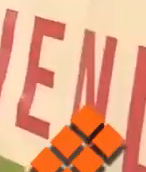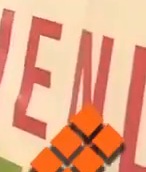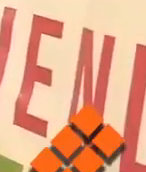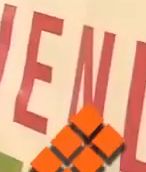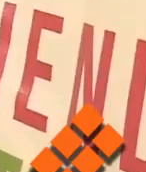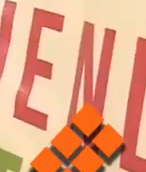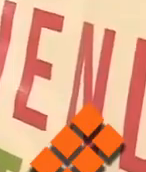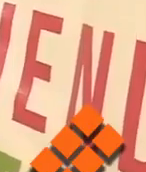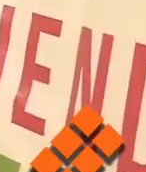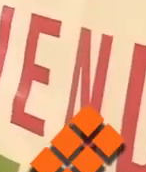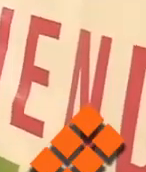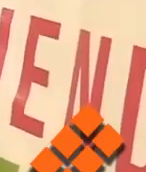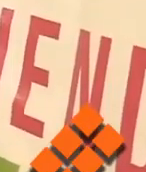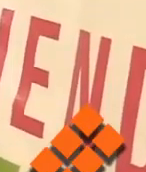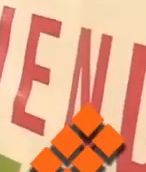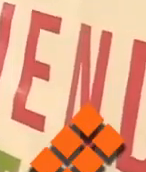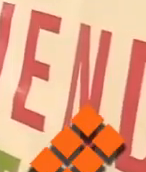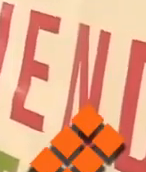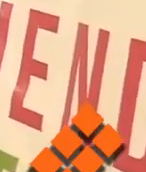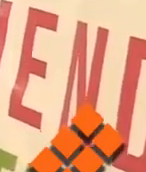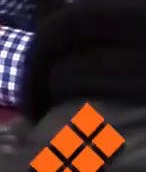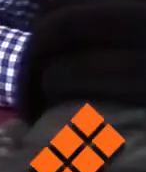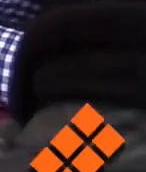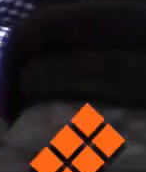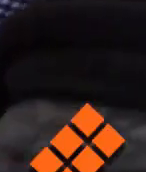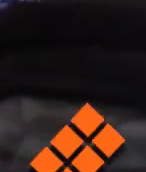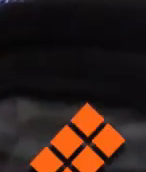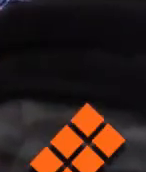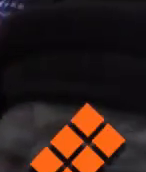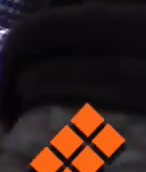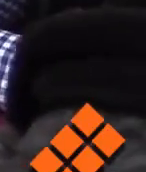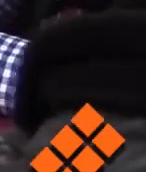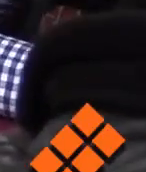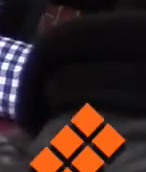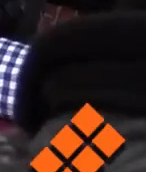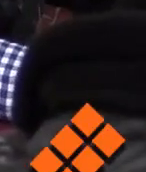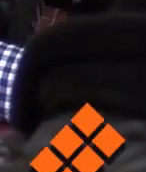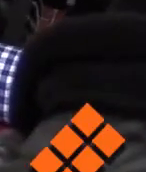63.847; Ciudad de México, 55.591; Nuevo León,